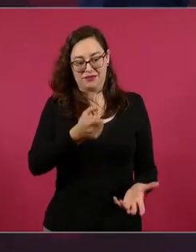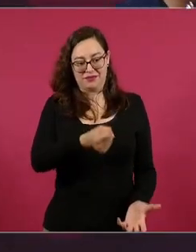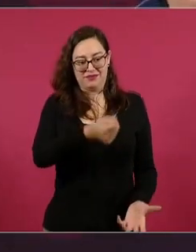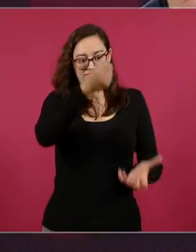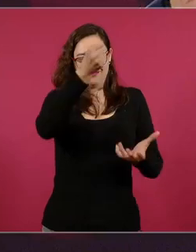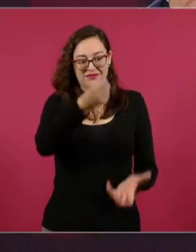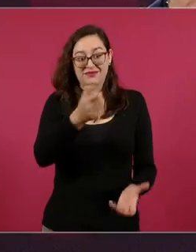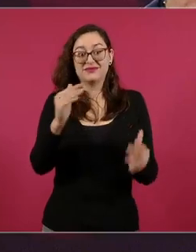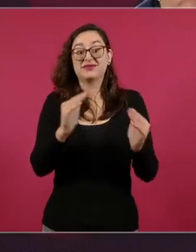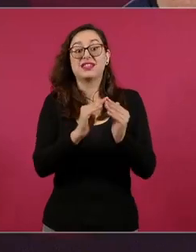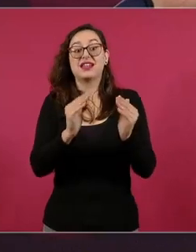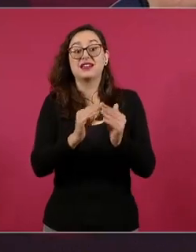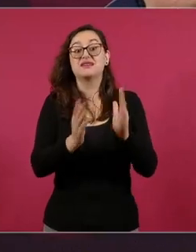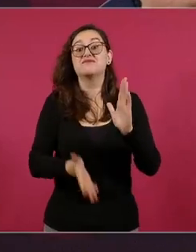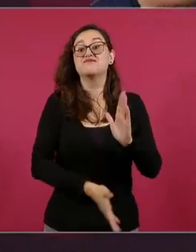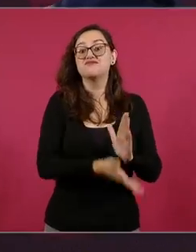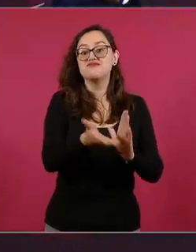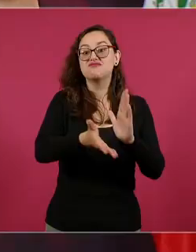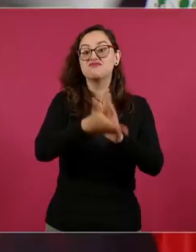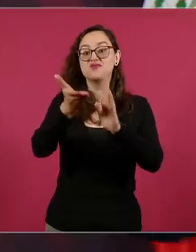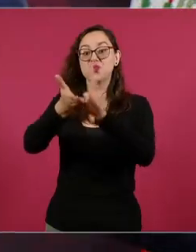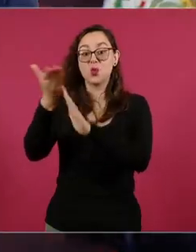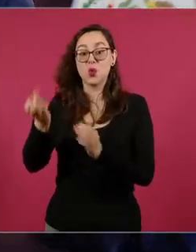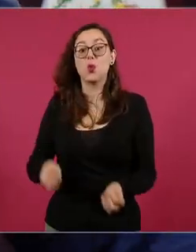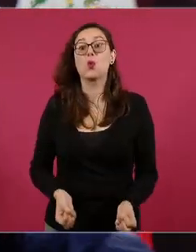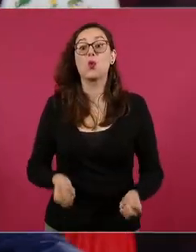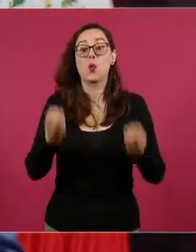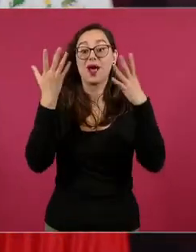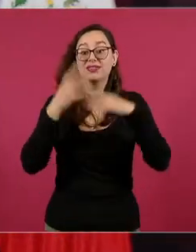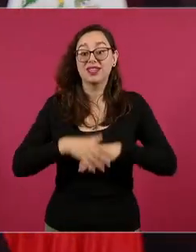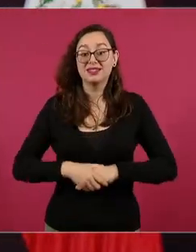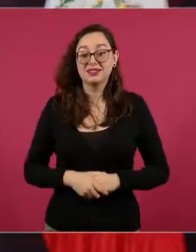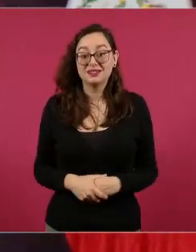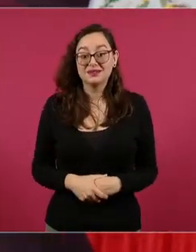cuántas viviendas para los trabajadores